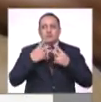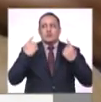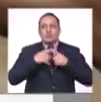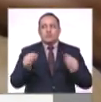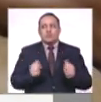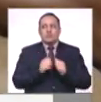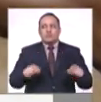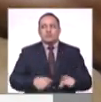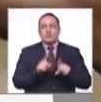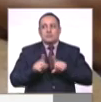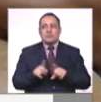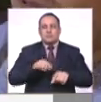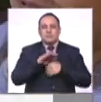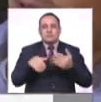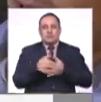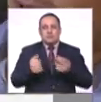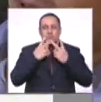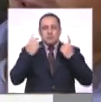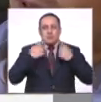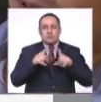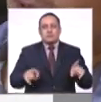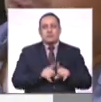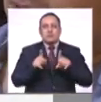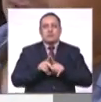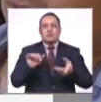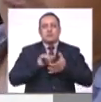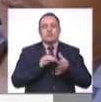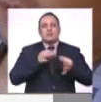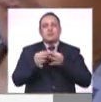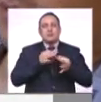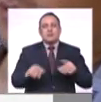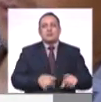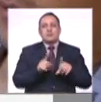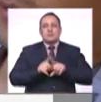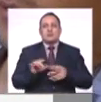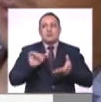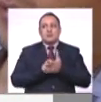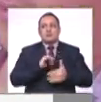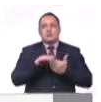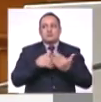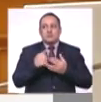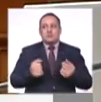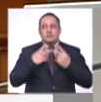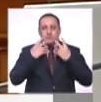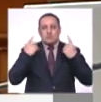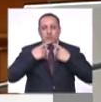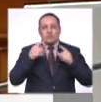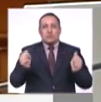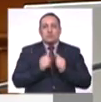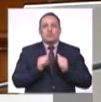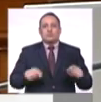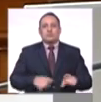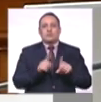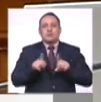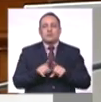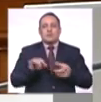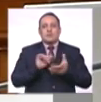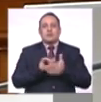la Protección y Fortalecimiento de la Familia. En el artículo 1, la modificación